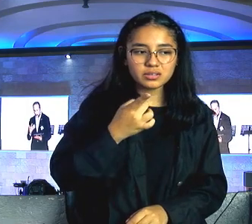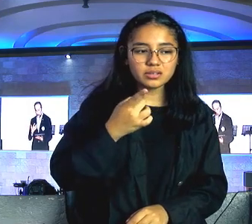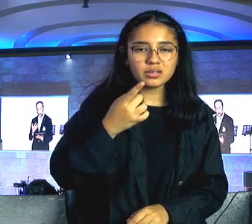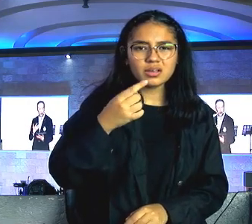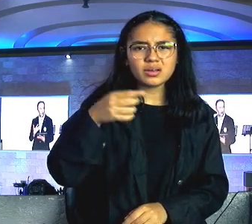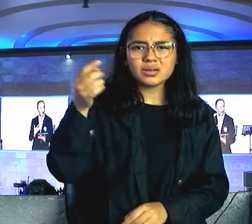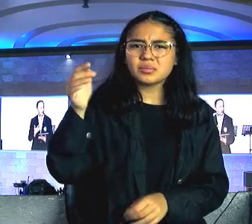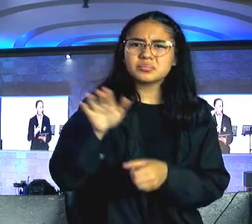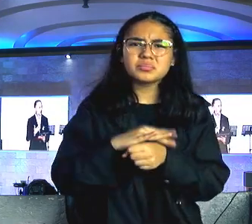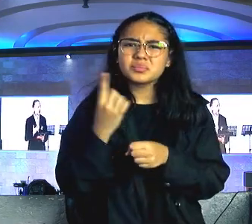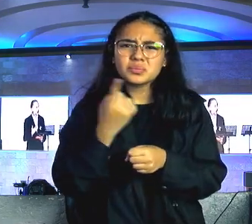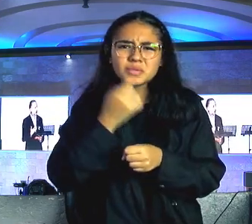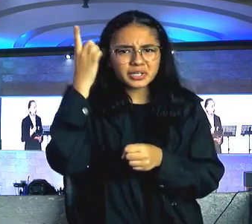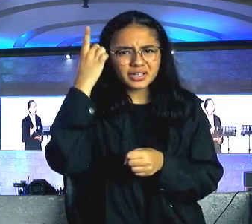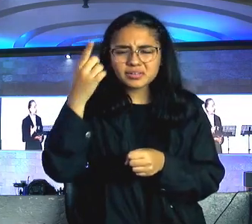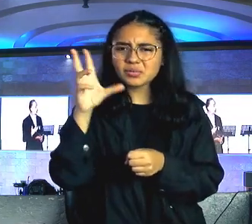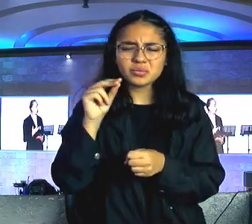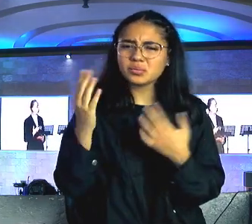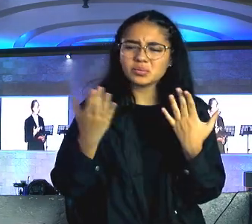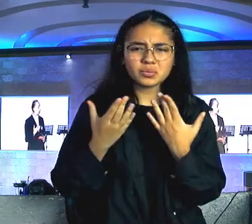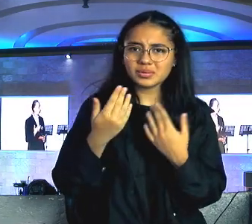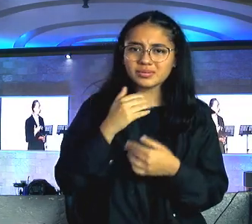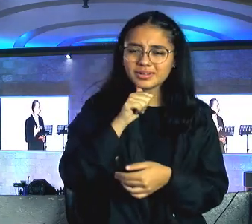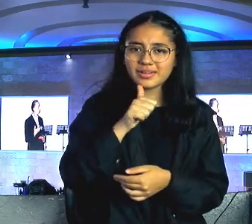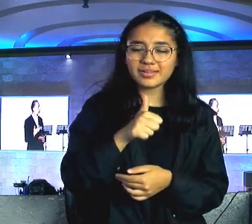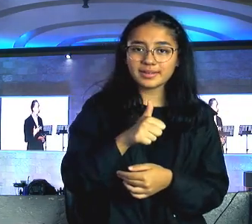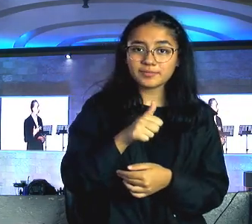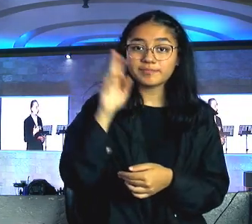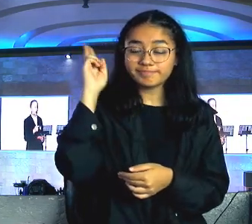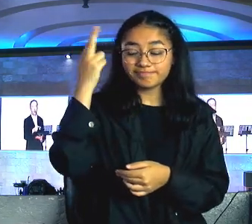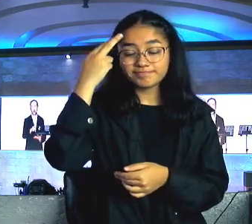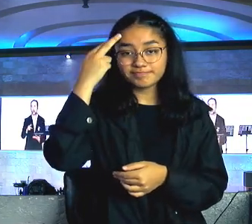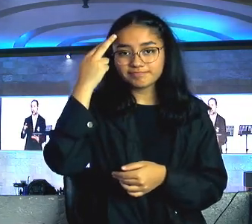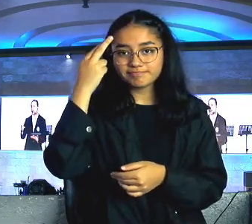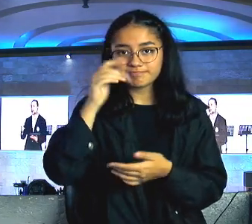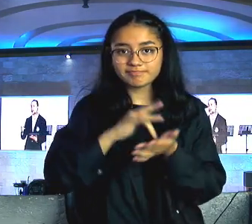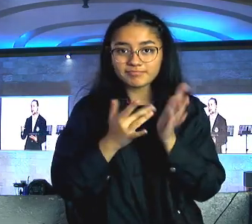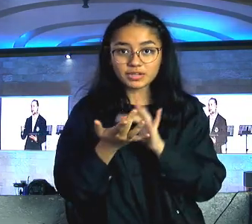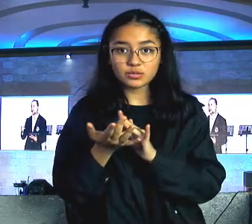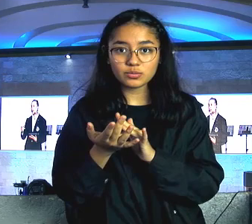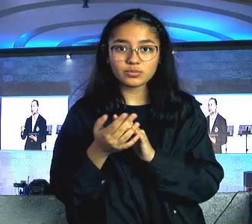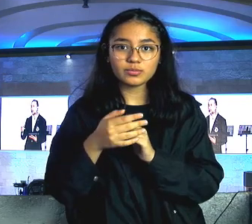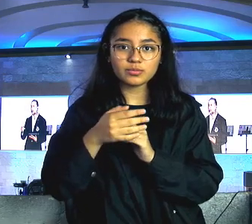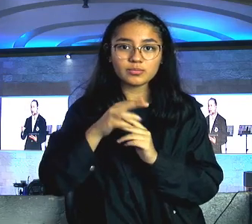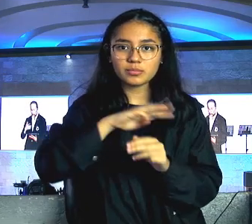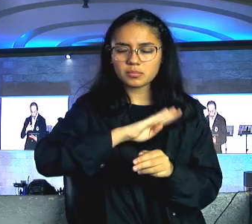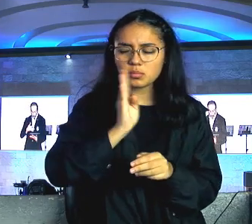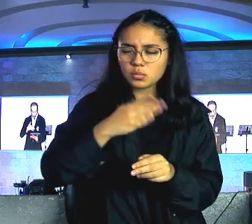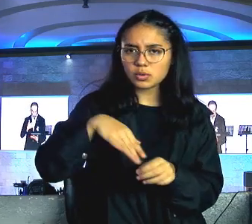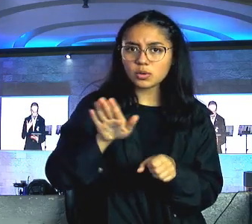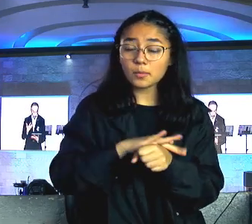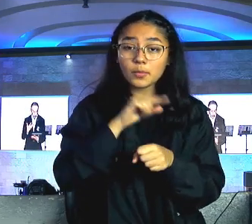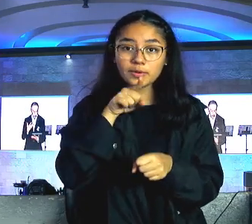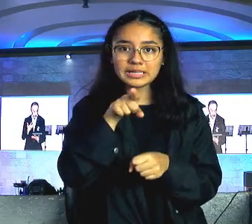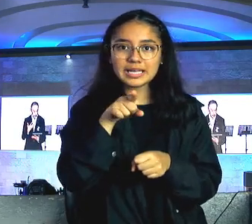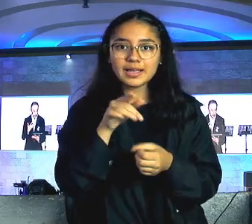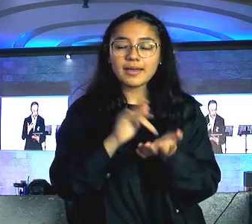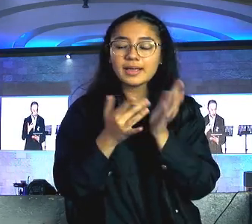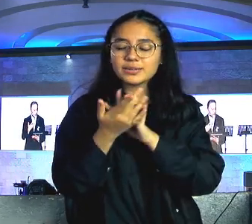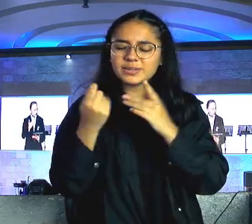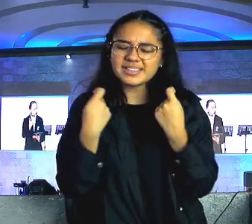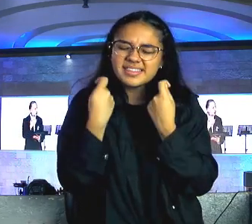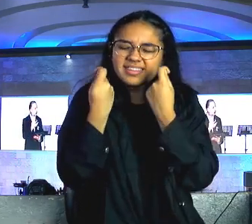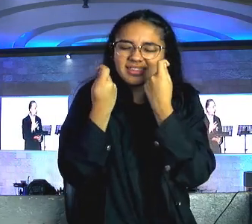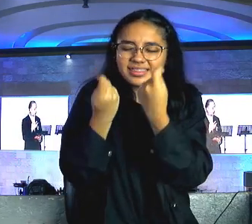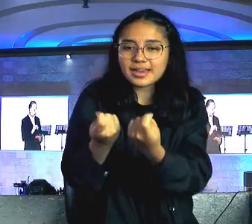nada? Te recuerdo que Jesús murió por ti. Jesús entregó todo para